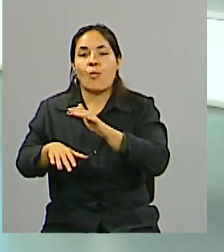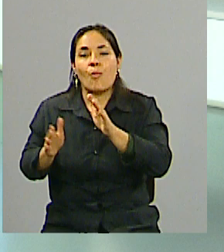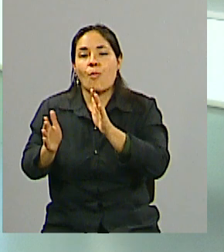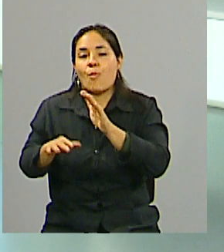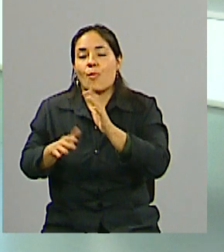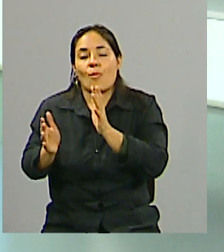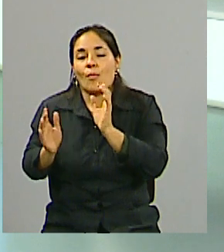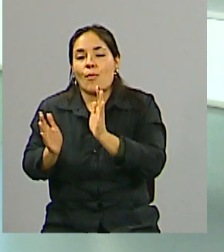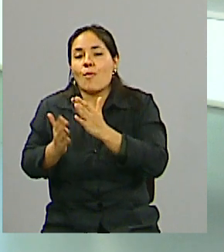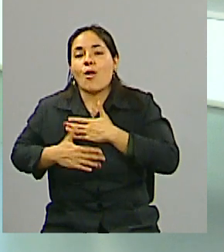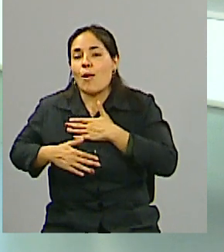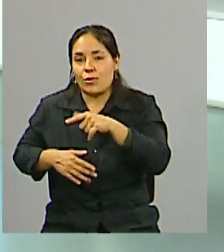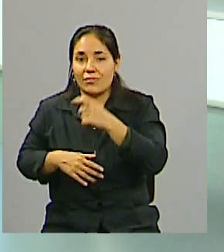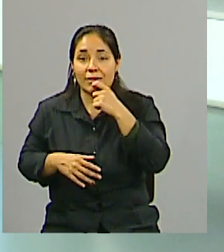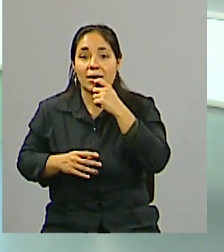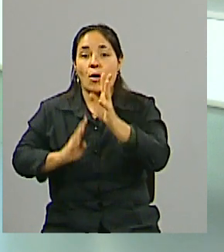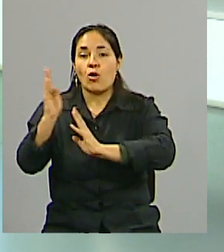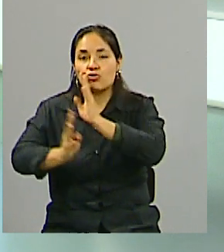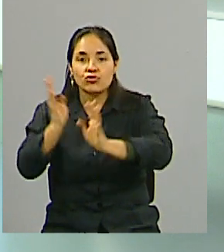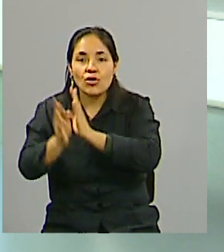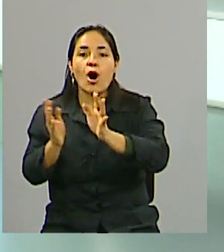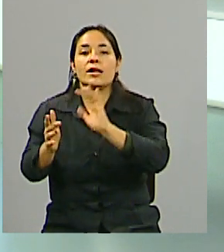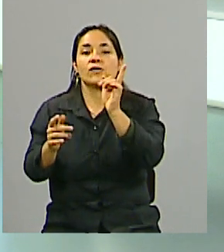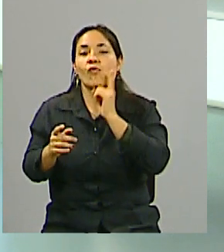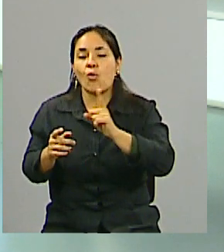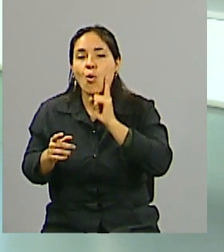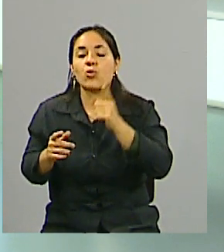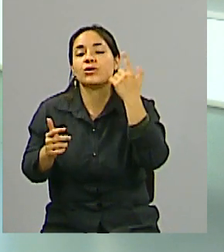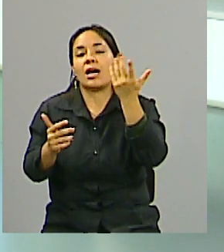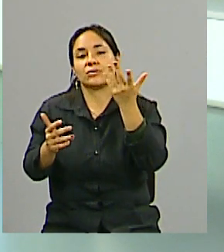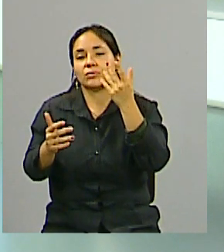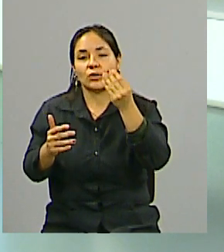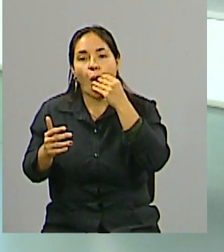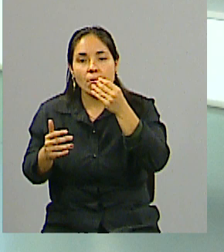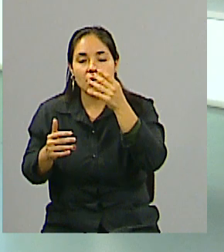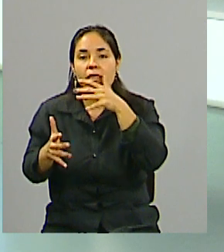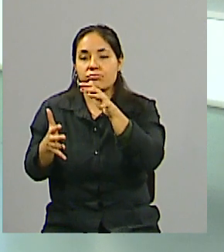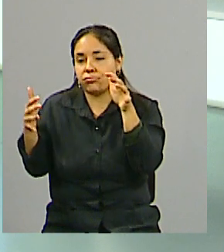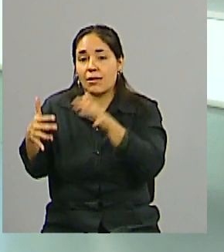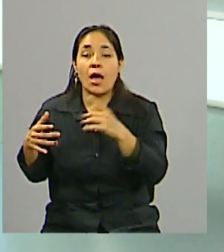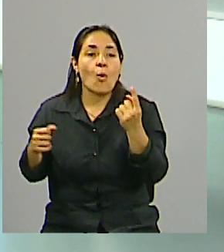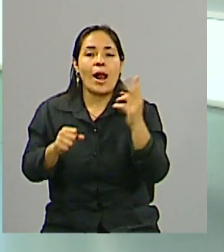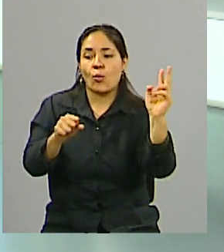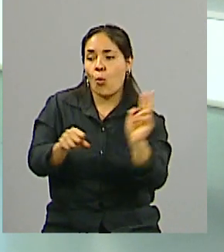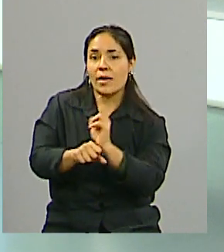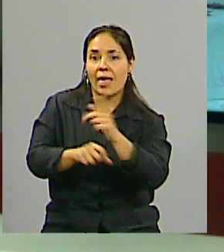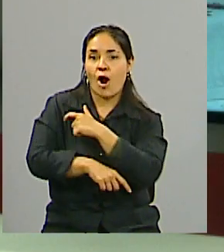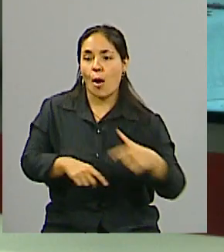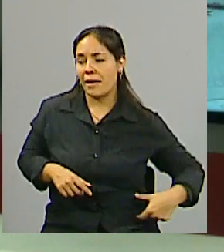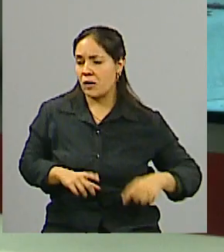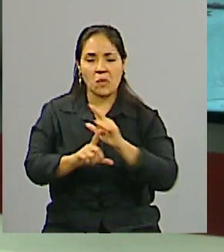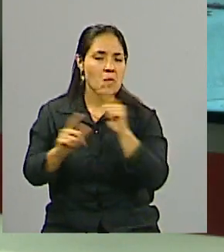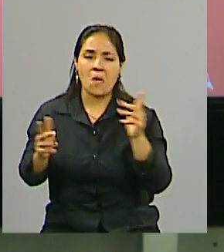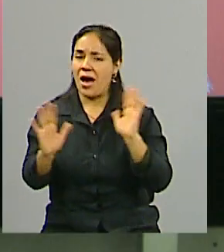y hortalizas, sí. Formas productivas autogestionarias, pero no son muy amparadas, digamos, ni por el Estado ni por